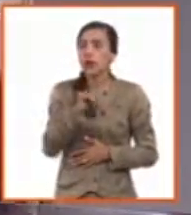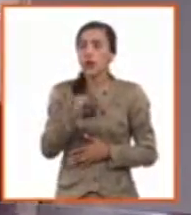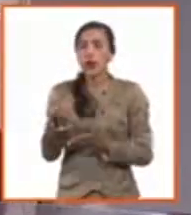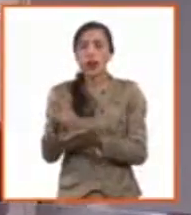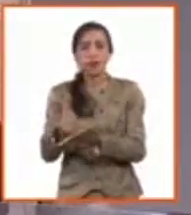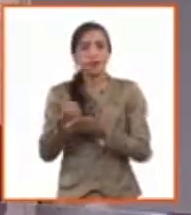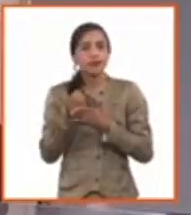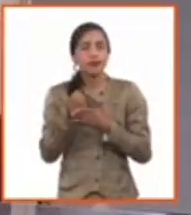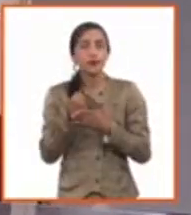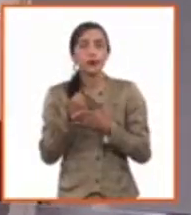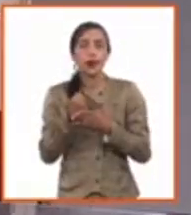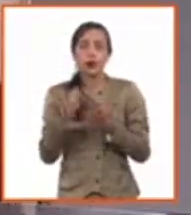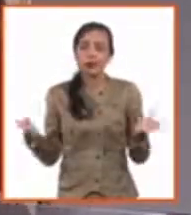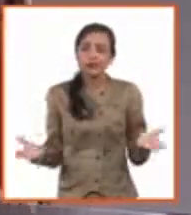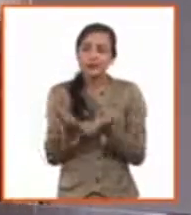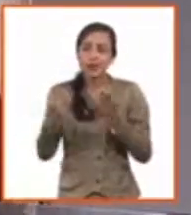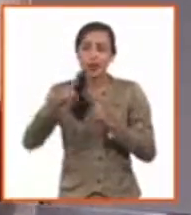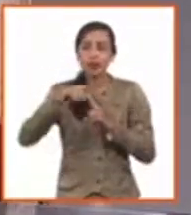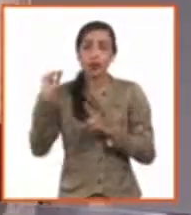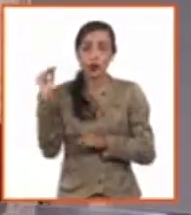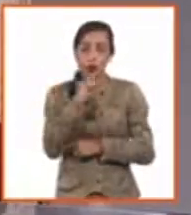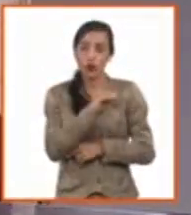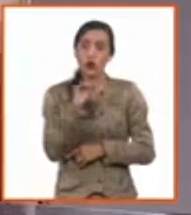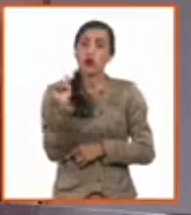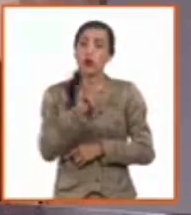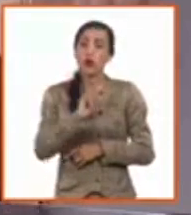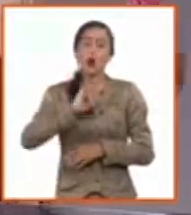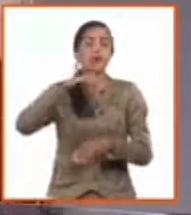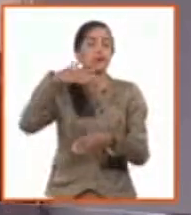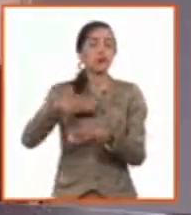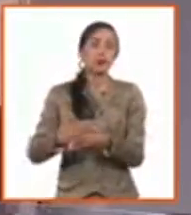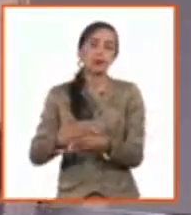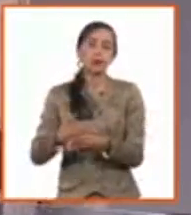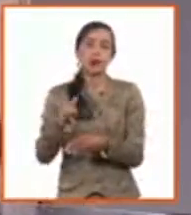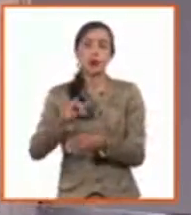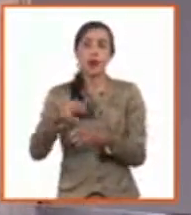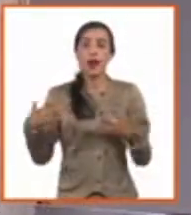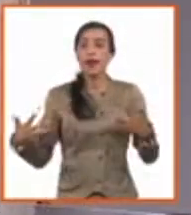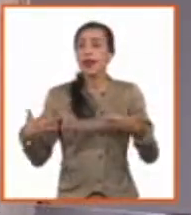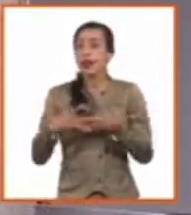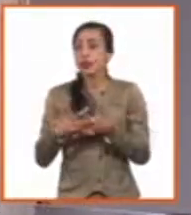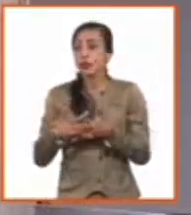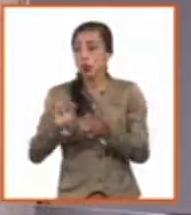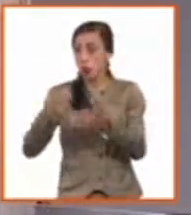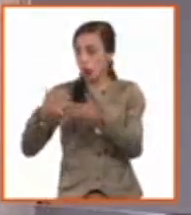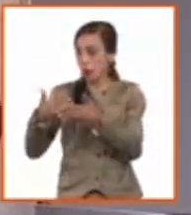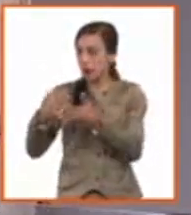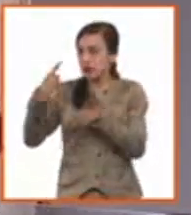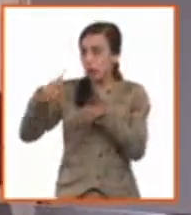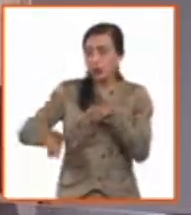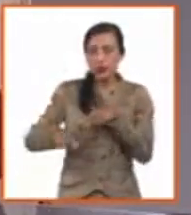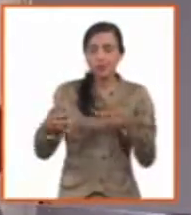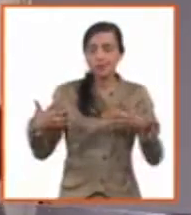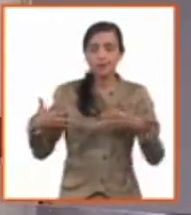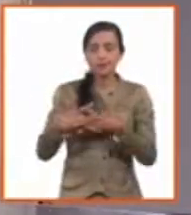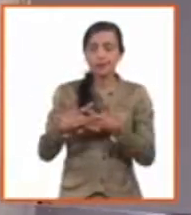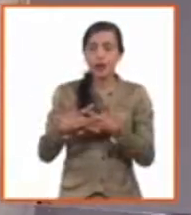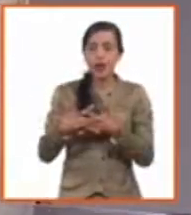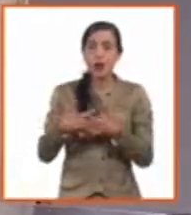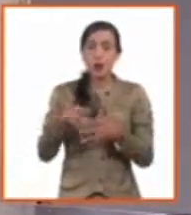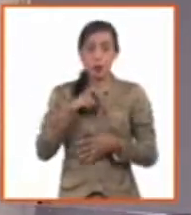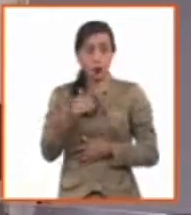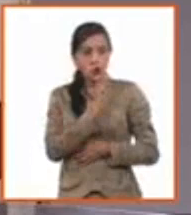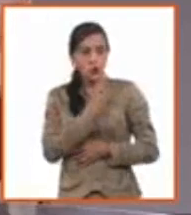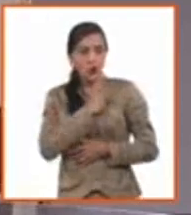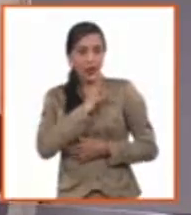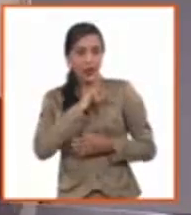condiciones para una soberanía tecnológica y entonces también hay limitaciones en las relaciones con compañía incluso cuando hemos querido